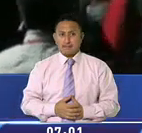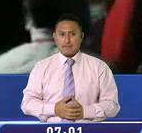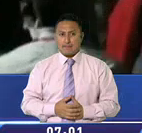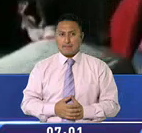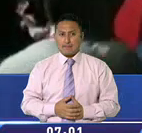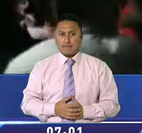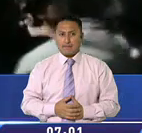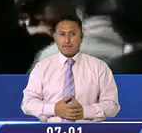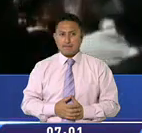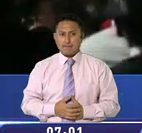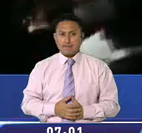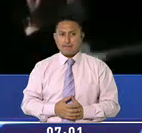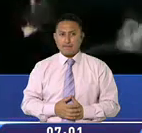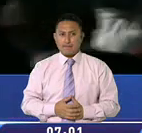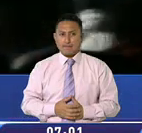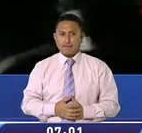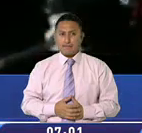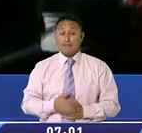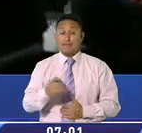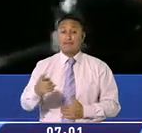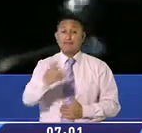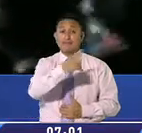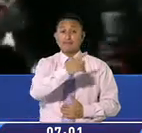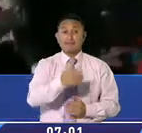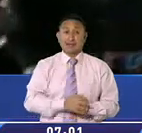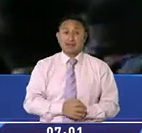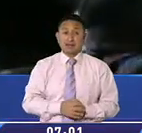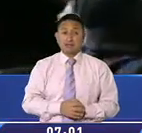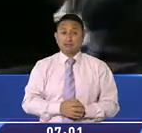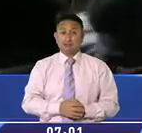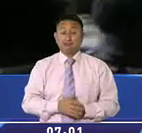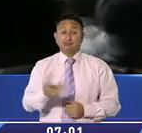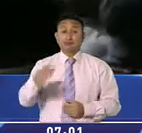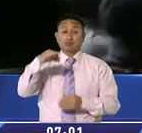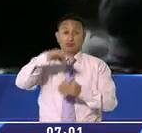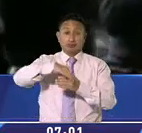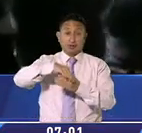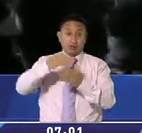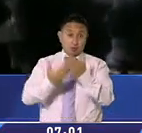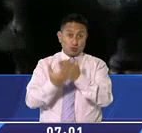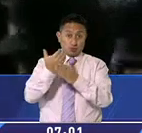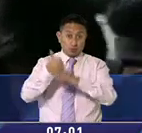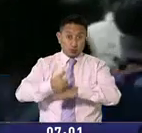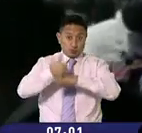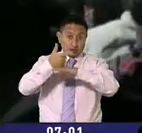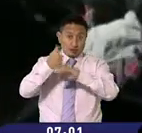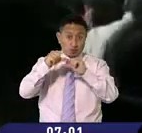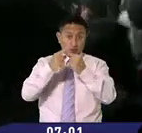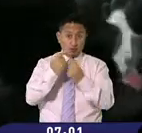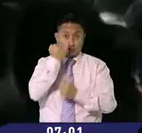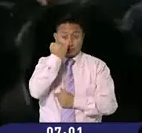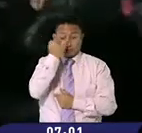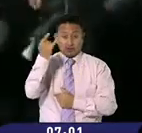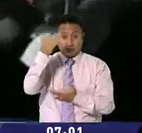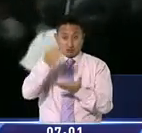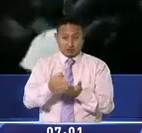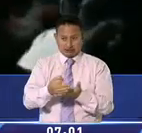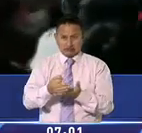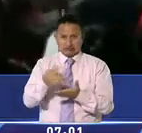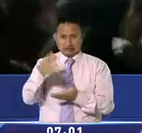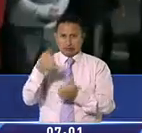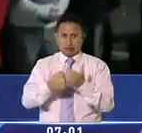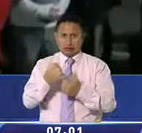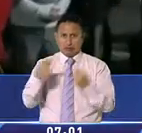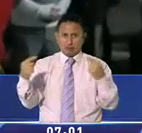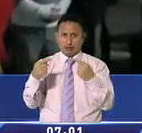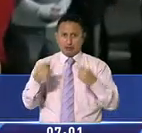Se podría decir que accidentada fue la elección de las nuevas autoridades del movimiento indígena y campesino de Cotopaxi. Y quizás el mayor